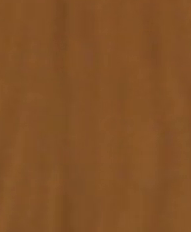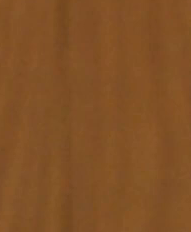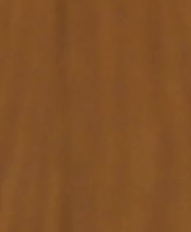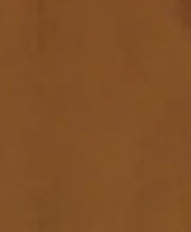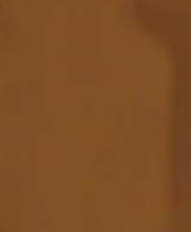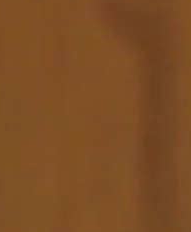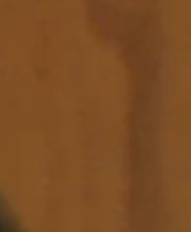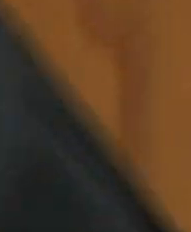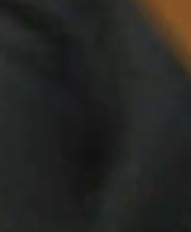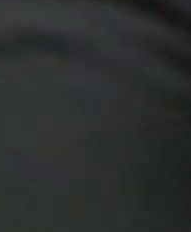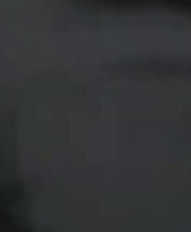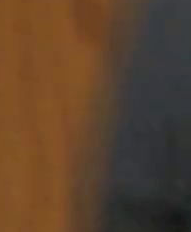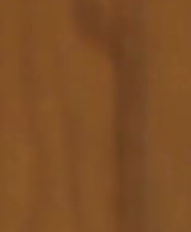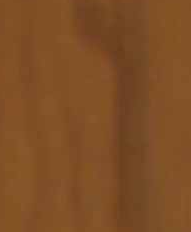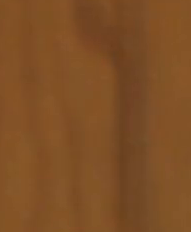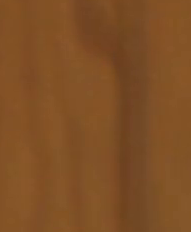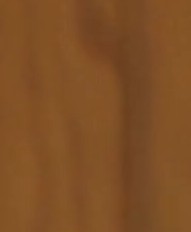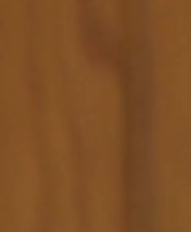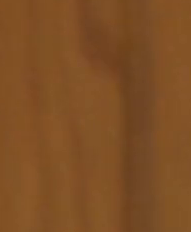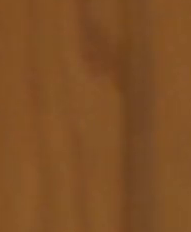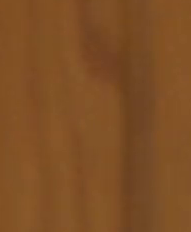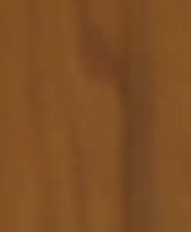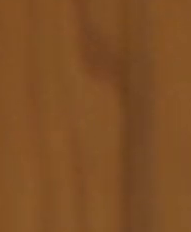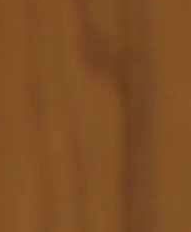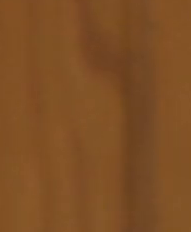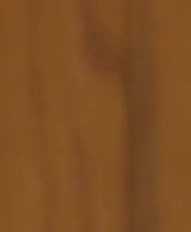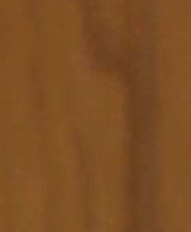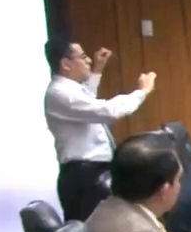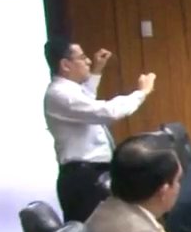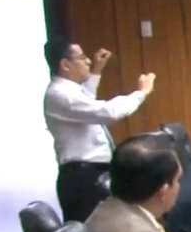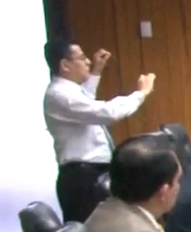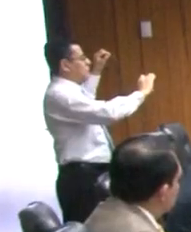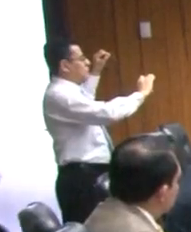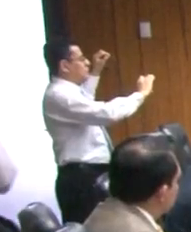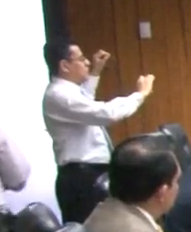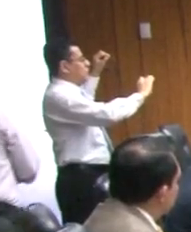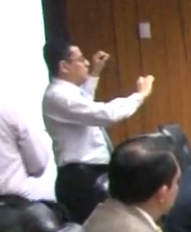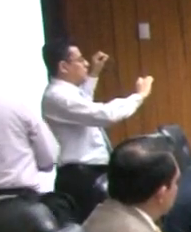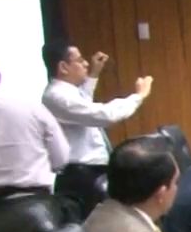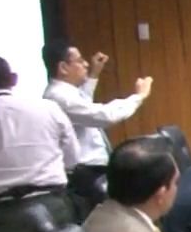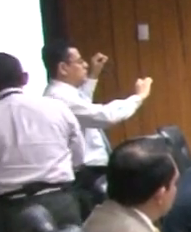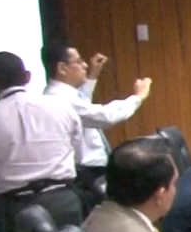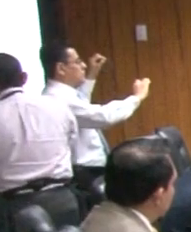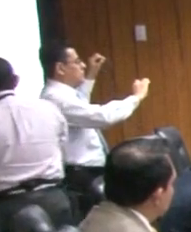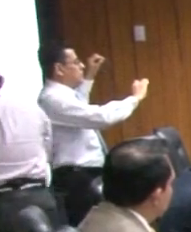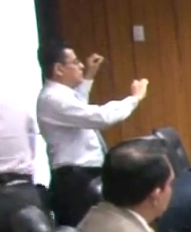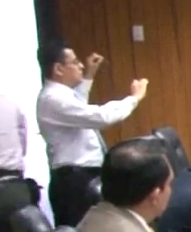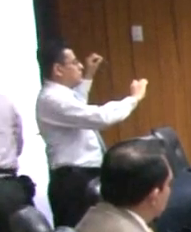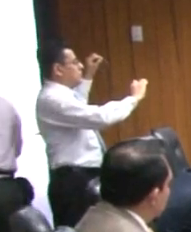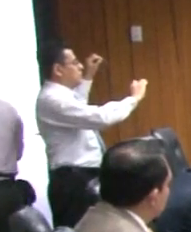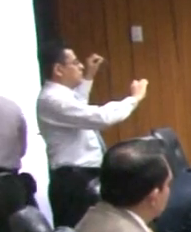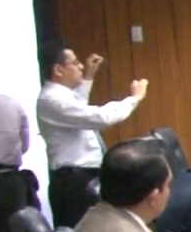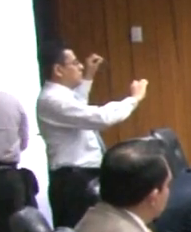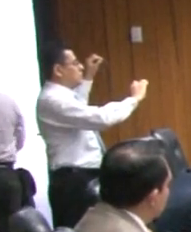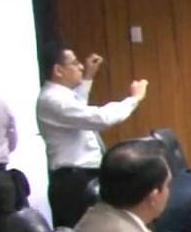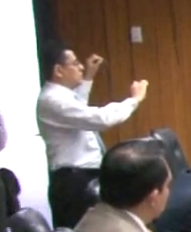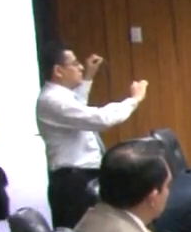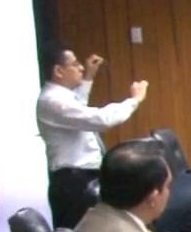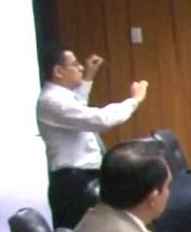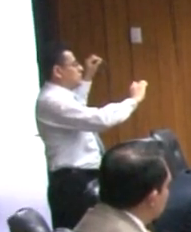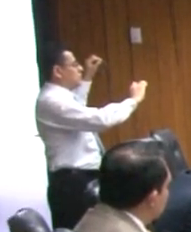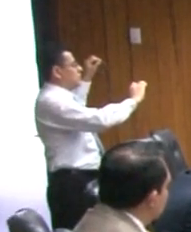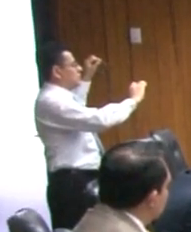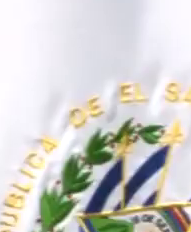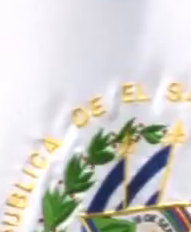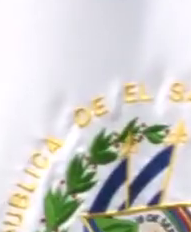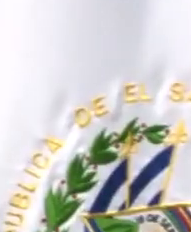el ministro de Hacienda, Nelson Fuentes, fue el encargado de reunirse con la Comisión de Hacienda de la Asamblea Legislativa para dar una explicación sobre el uso de los